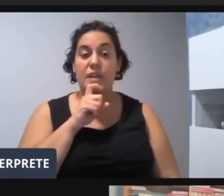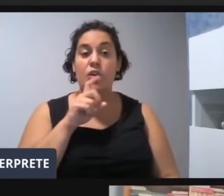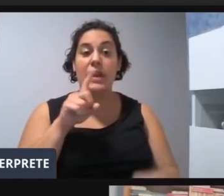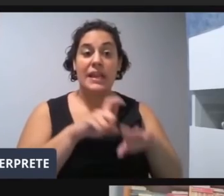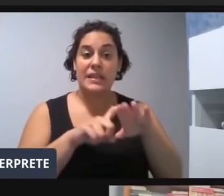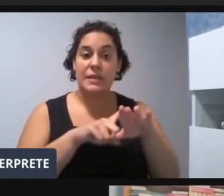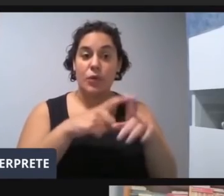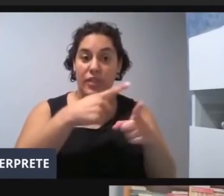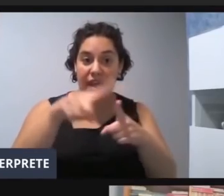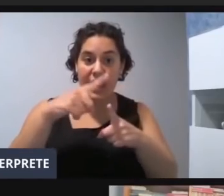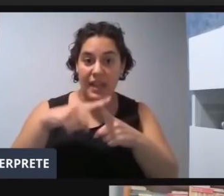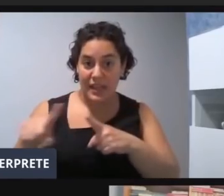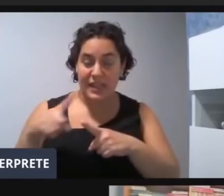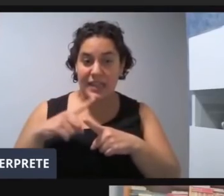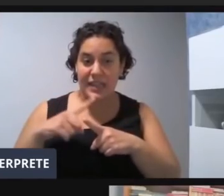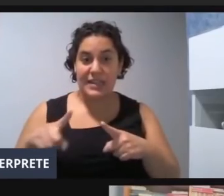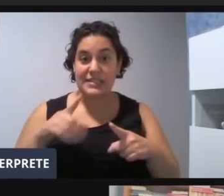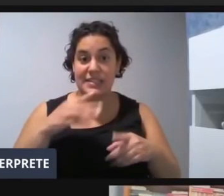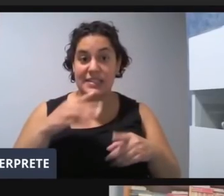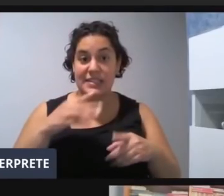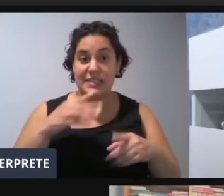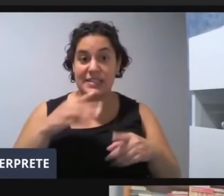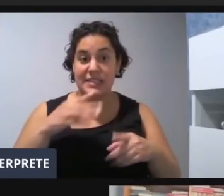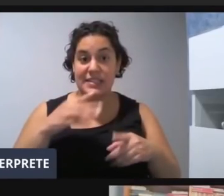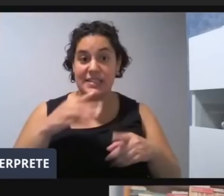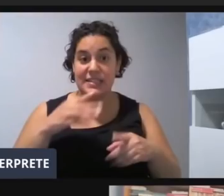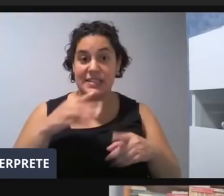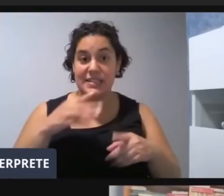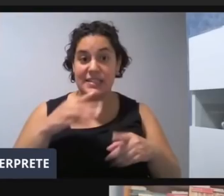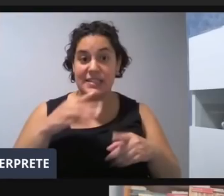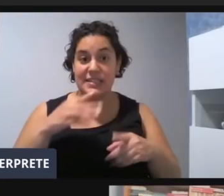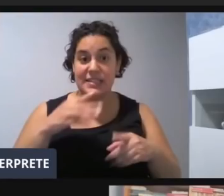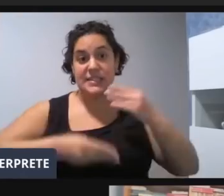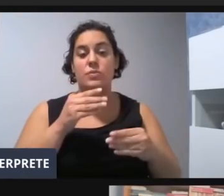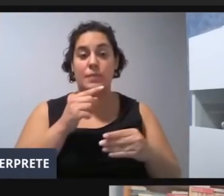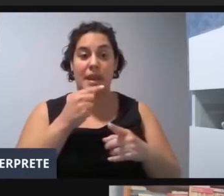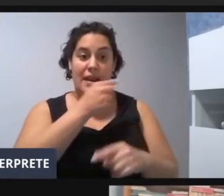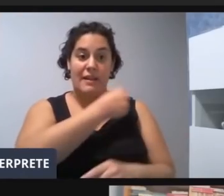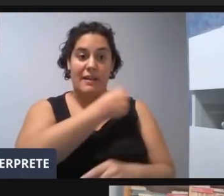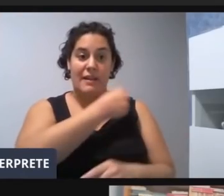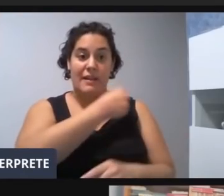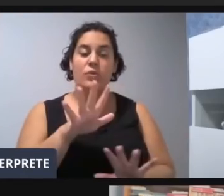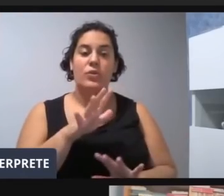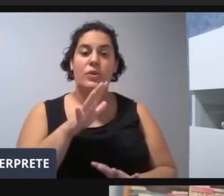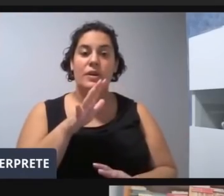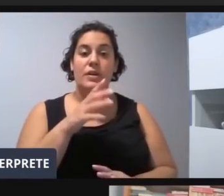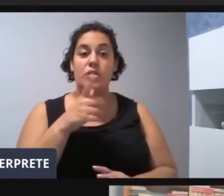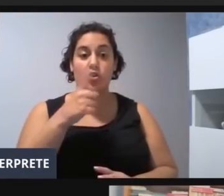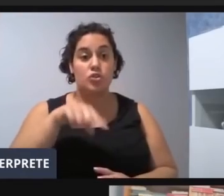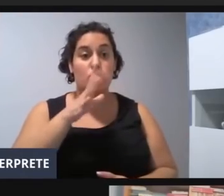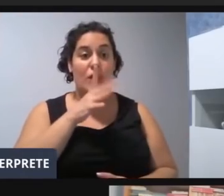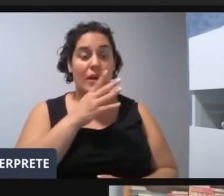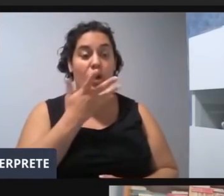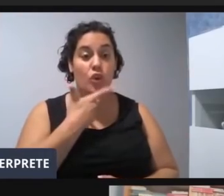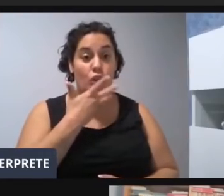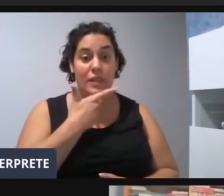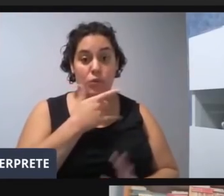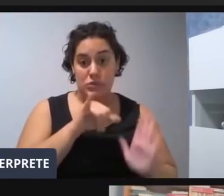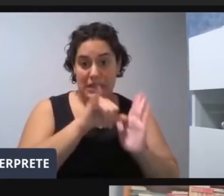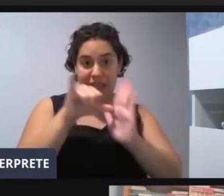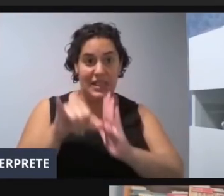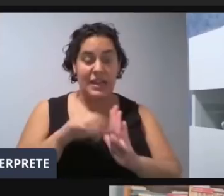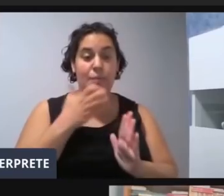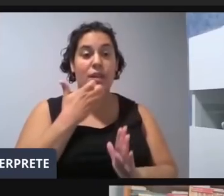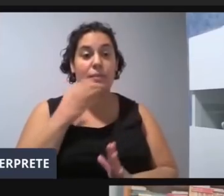vacuna. Pero las que conocemos más de cerca, como es la de Oxford, esa en animales, en los ensayos